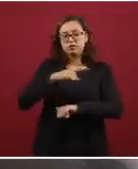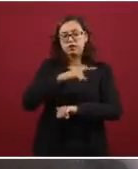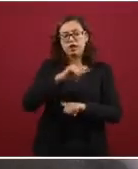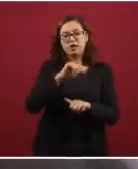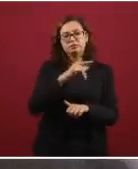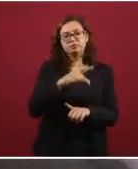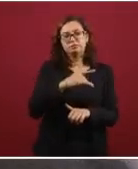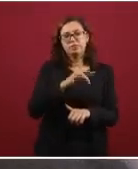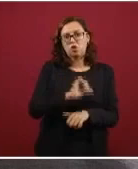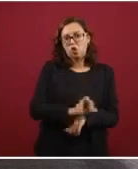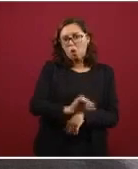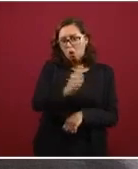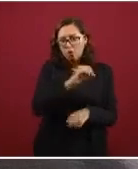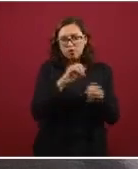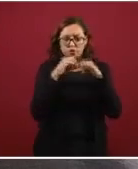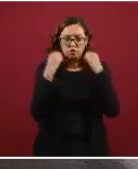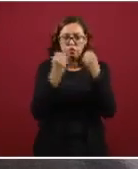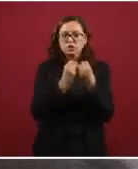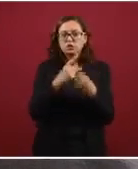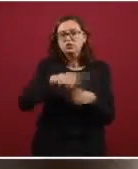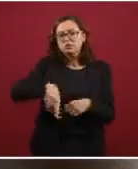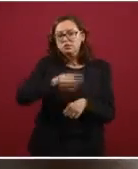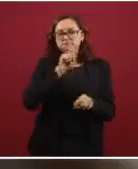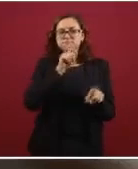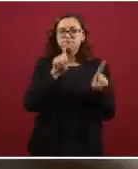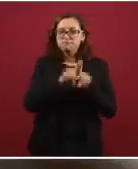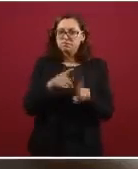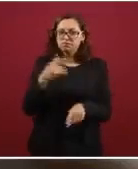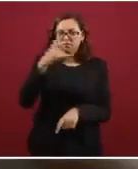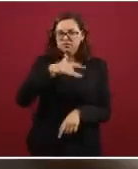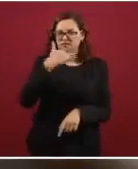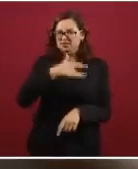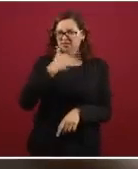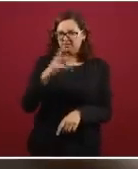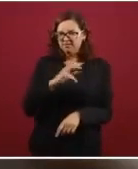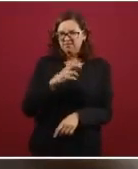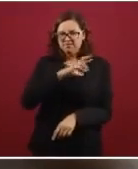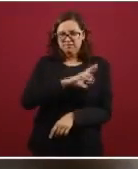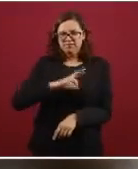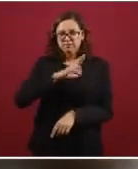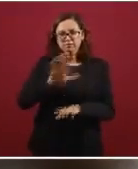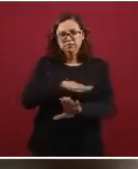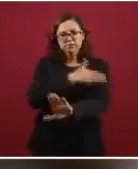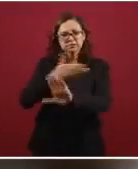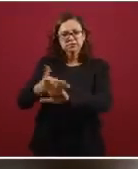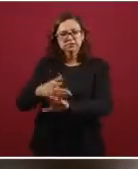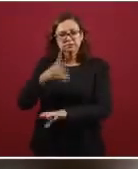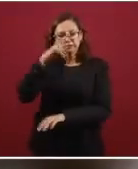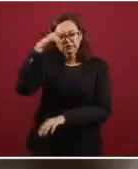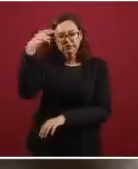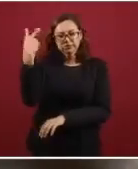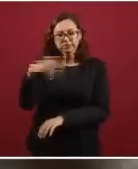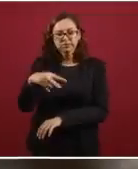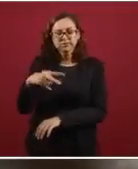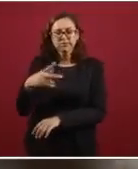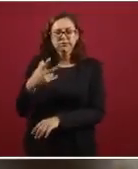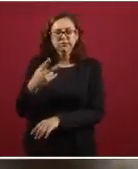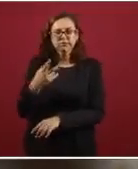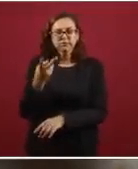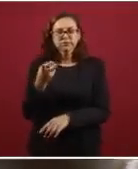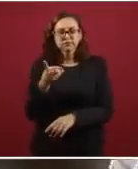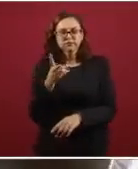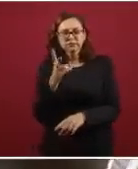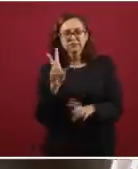que pudieran atentar contra mexicanos y si este tema se puede judicializar